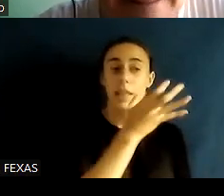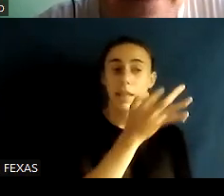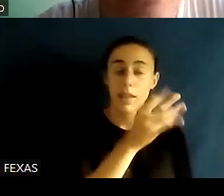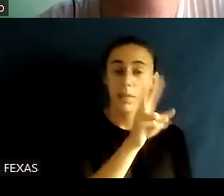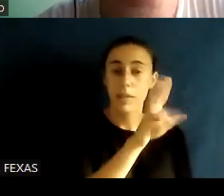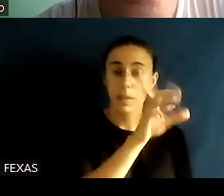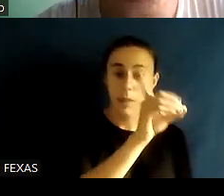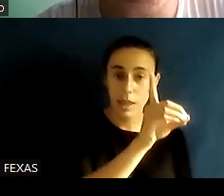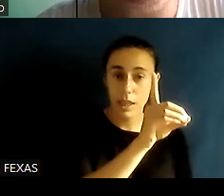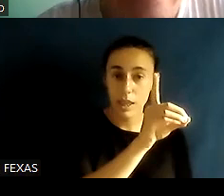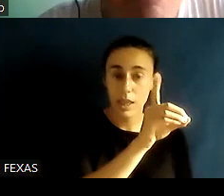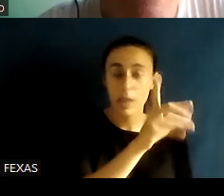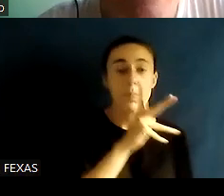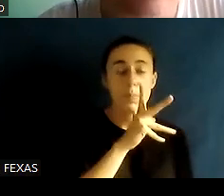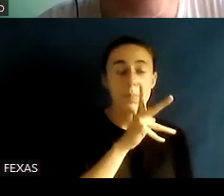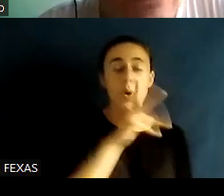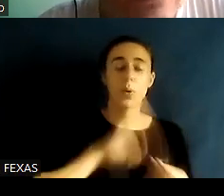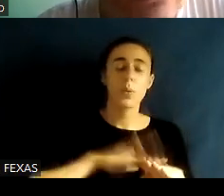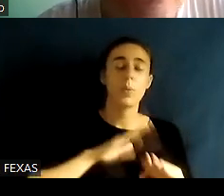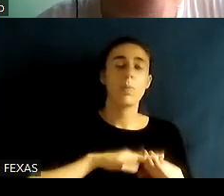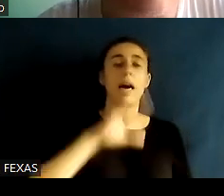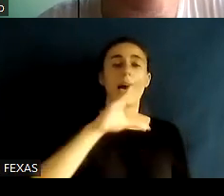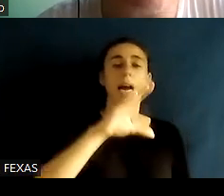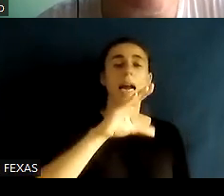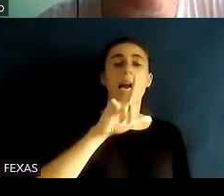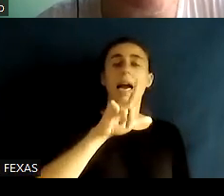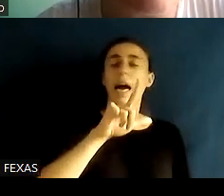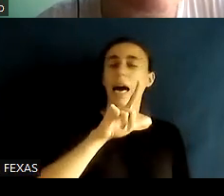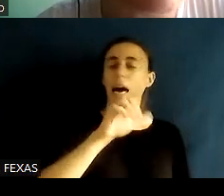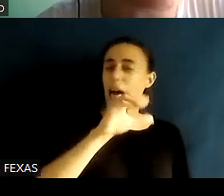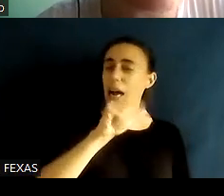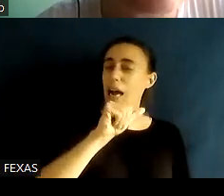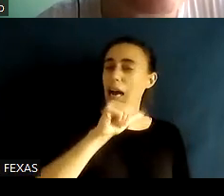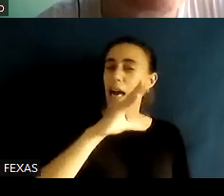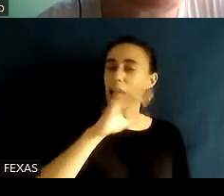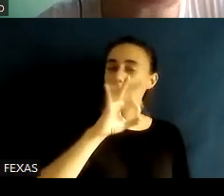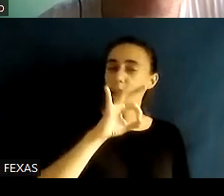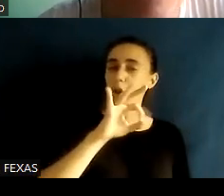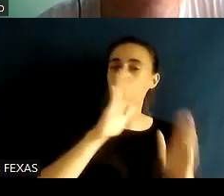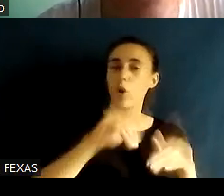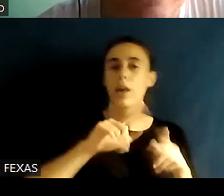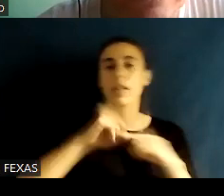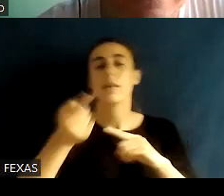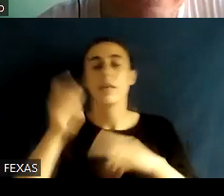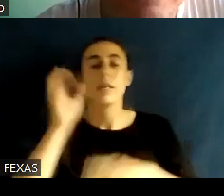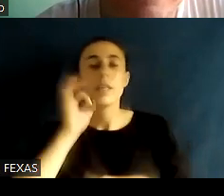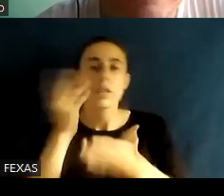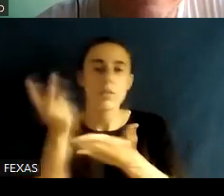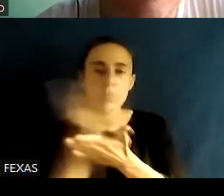carencia de calcio, acaba generando trastornos del sueño, cansancio, fatiga, intranquilidad, trastornos del humor, incluso depresión